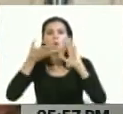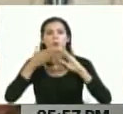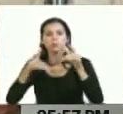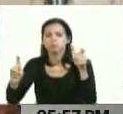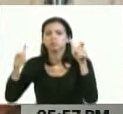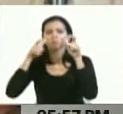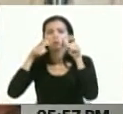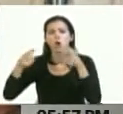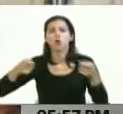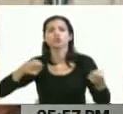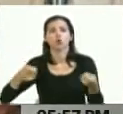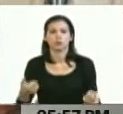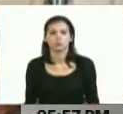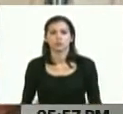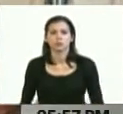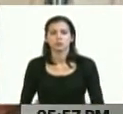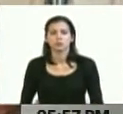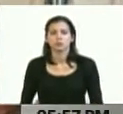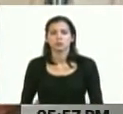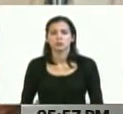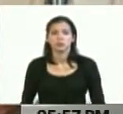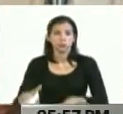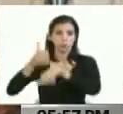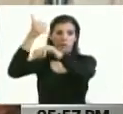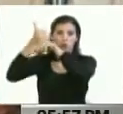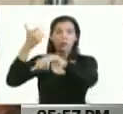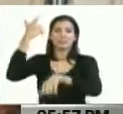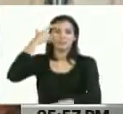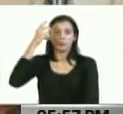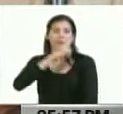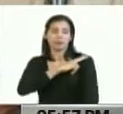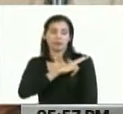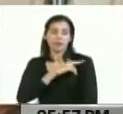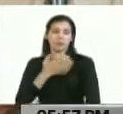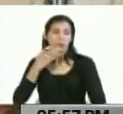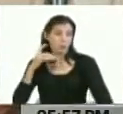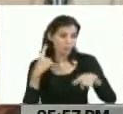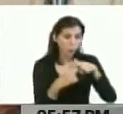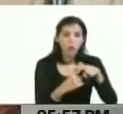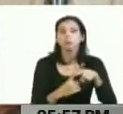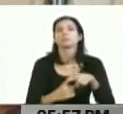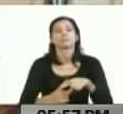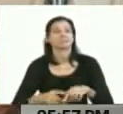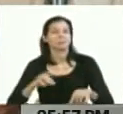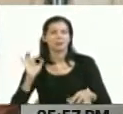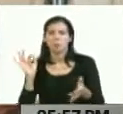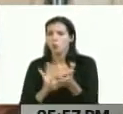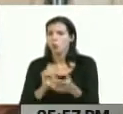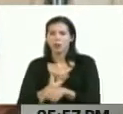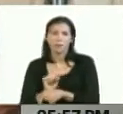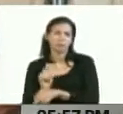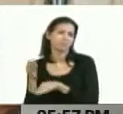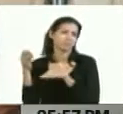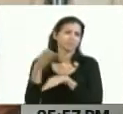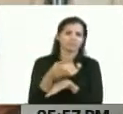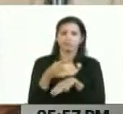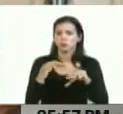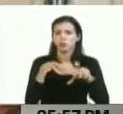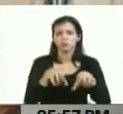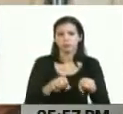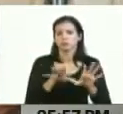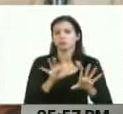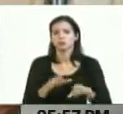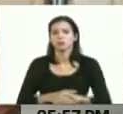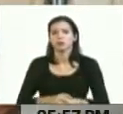ellos tienen la instrucción de parte de los superiores para que proceder inmediatamente. Igual pongo en mi posición la cuenta